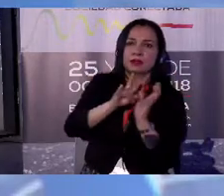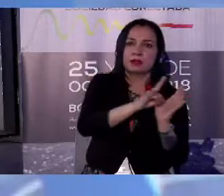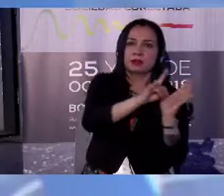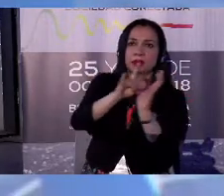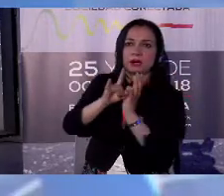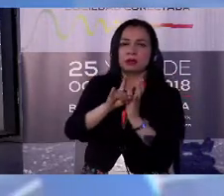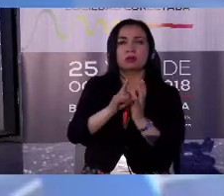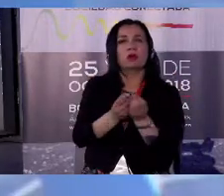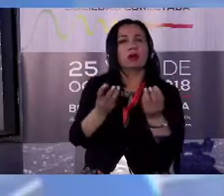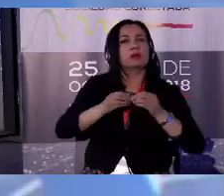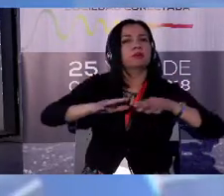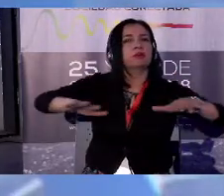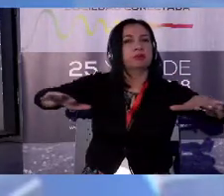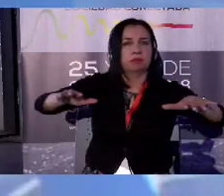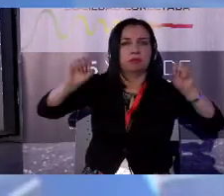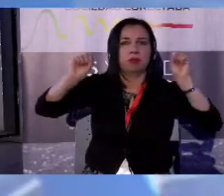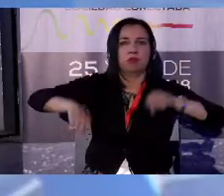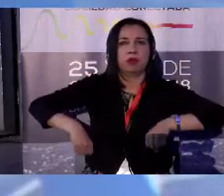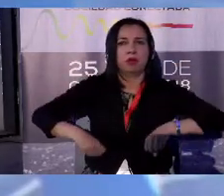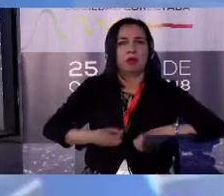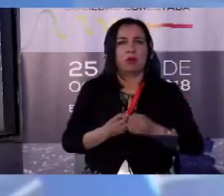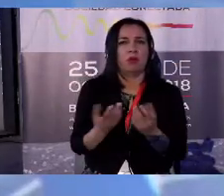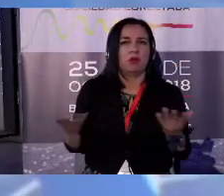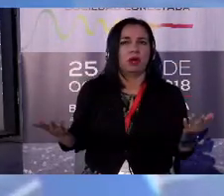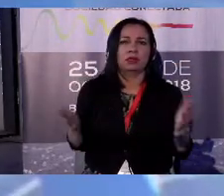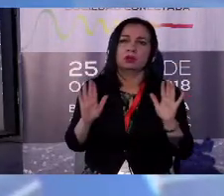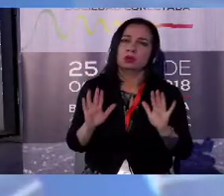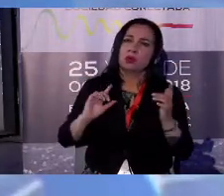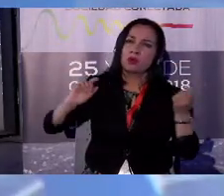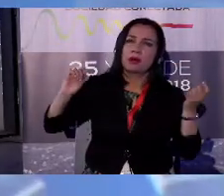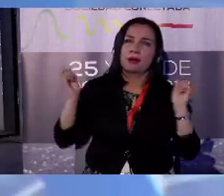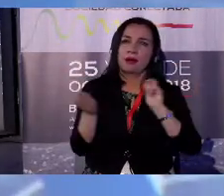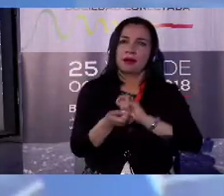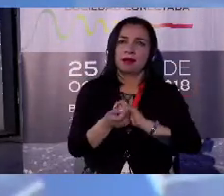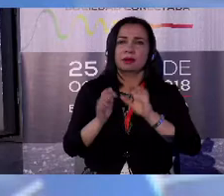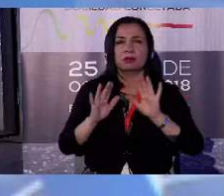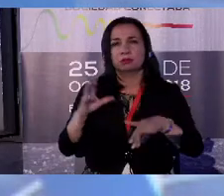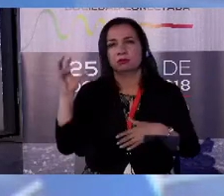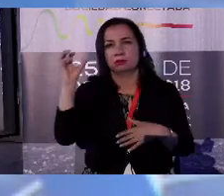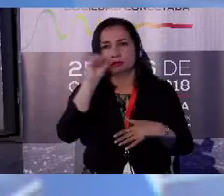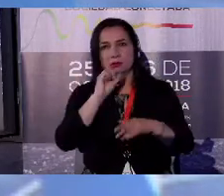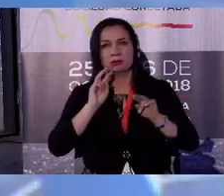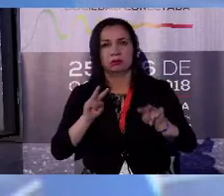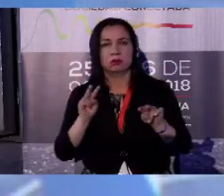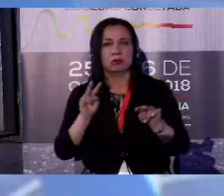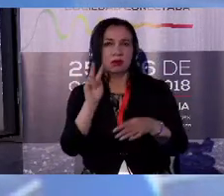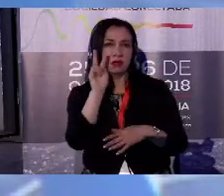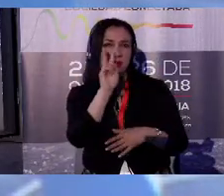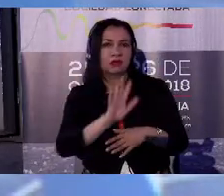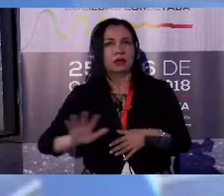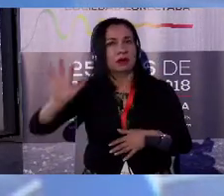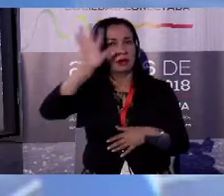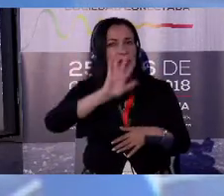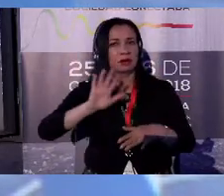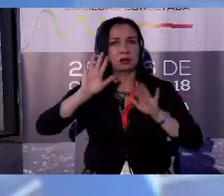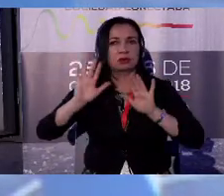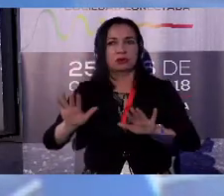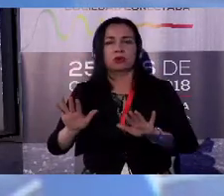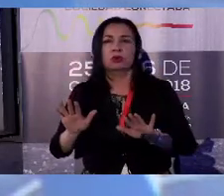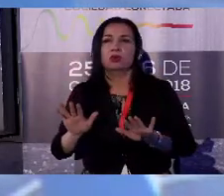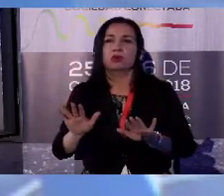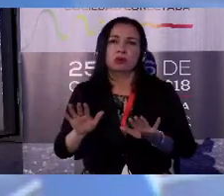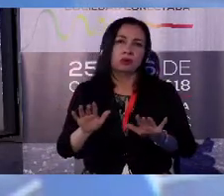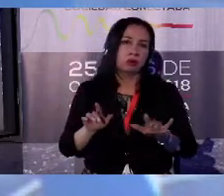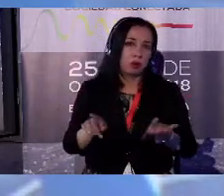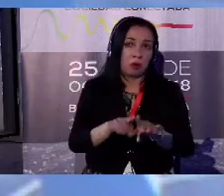pueden irradiar. ¿Qué cambios percibe que la región, según el punto de